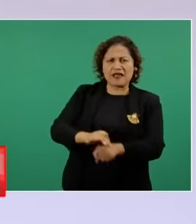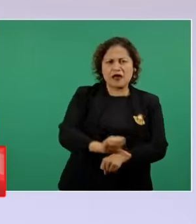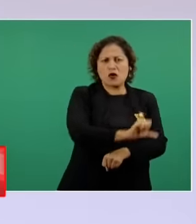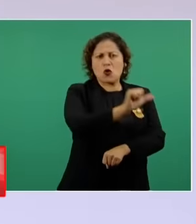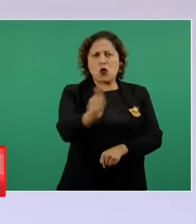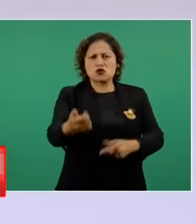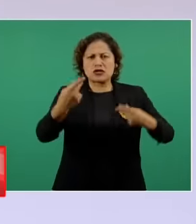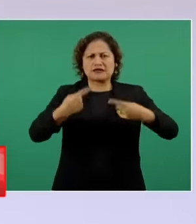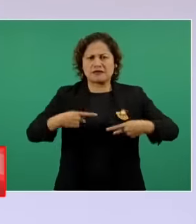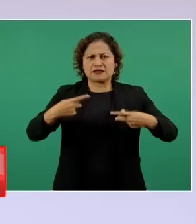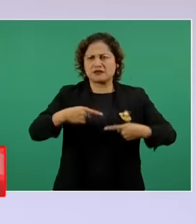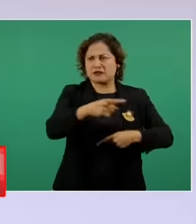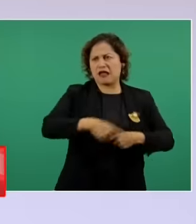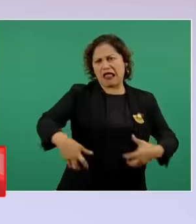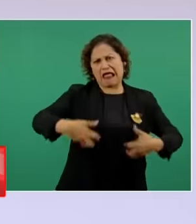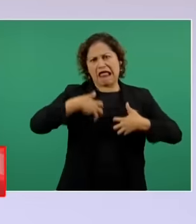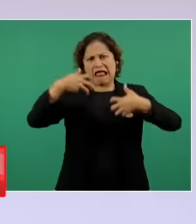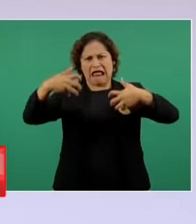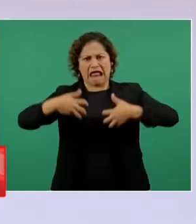curasila,